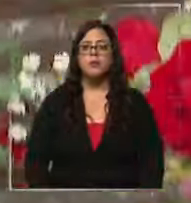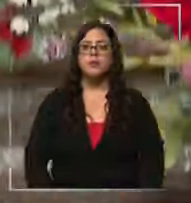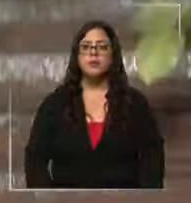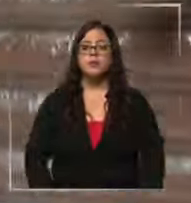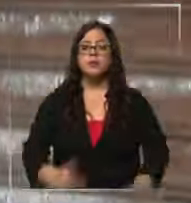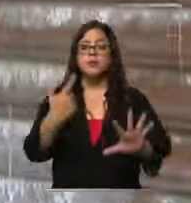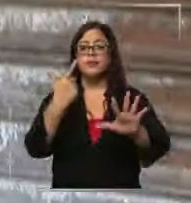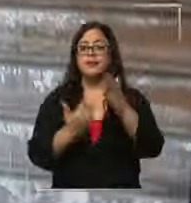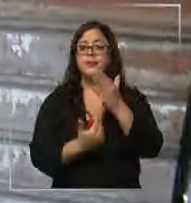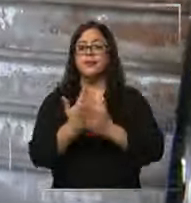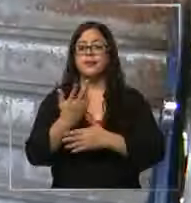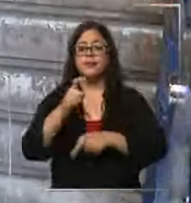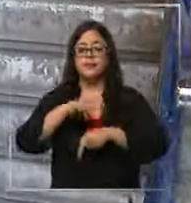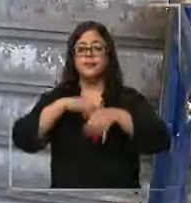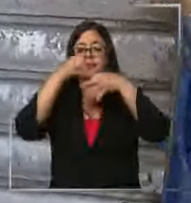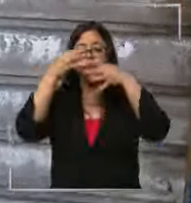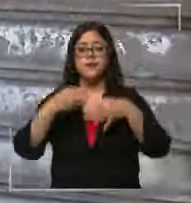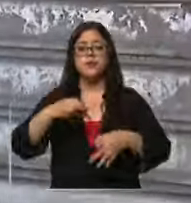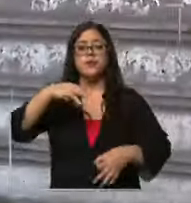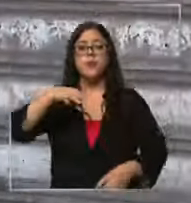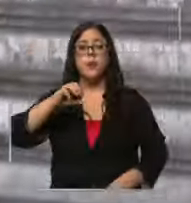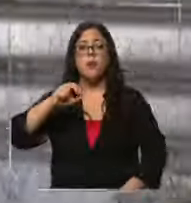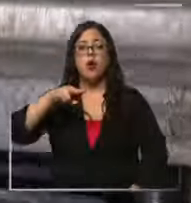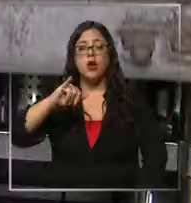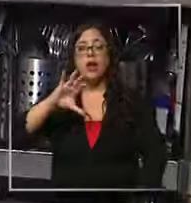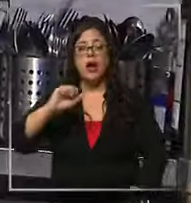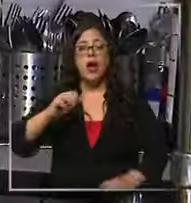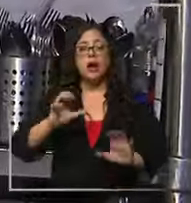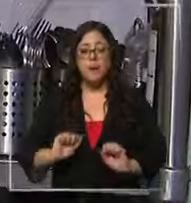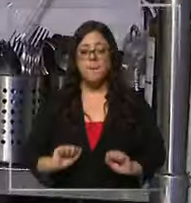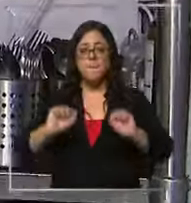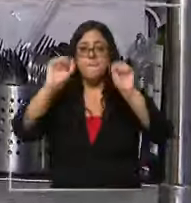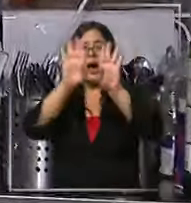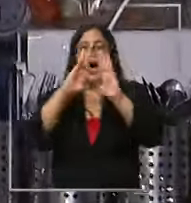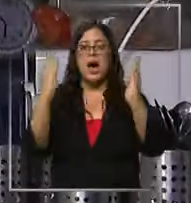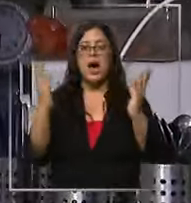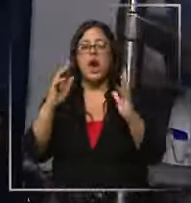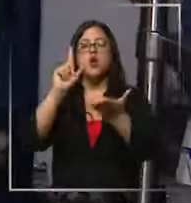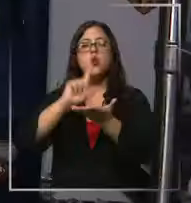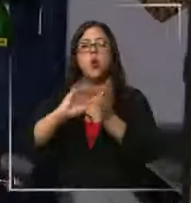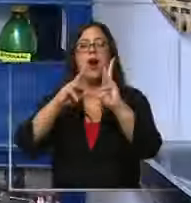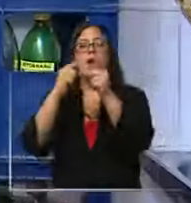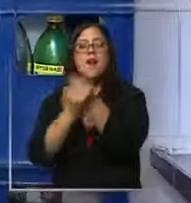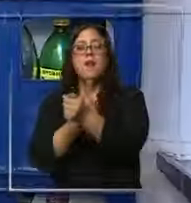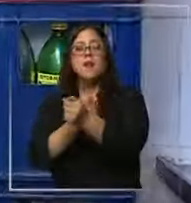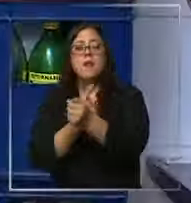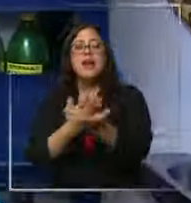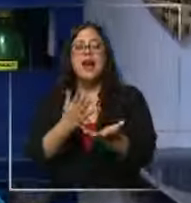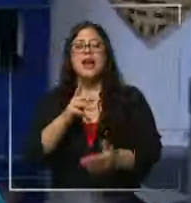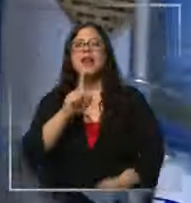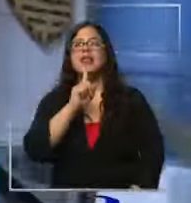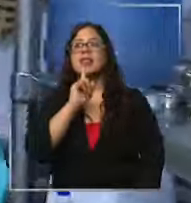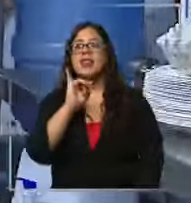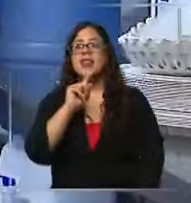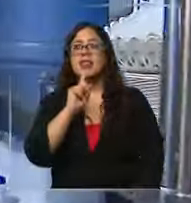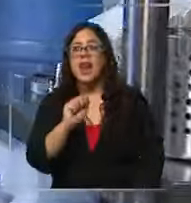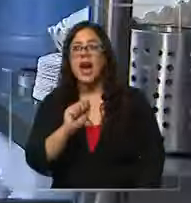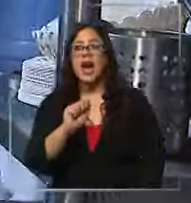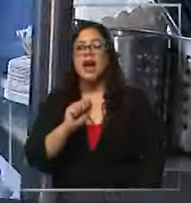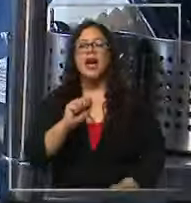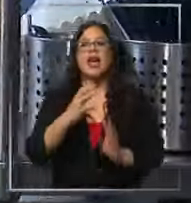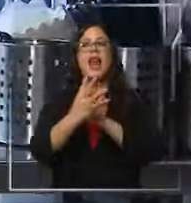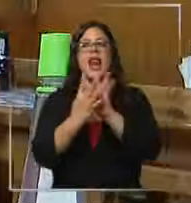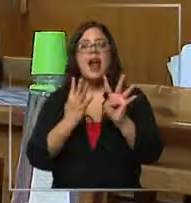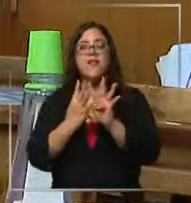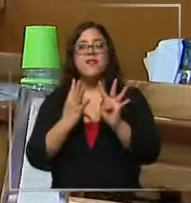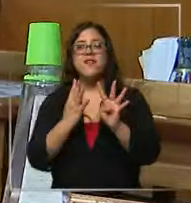7 de la mañana en punto y Mónica abre el local familiar Donde la Tita, en La Vega Chica. Prende las luces, enchufa